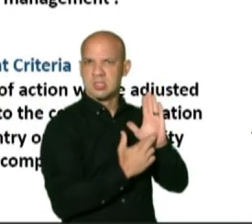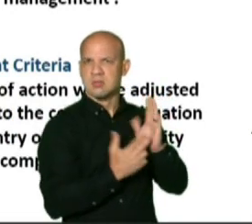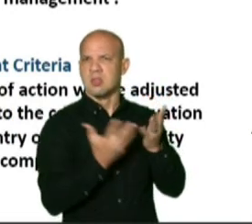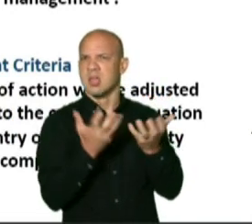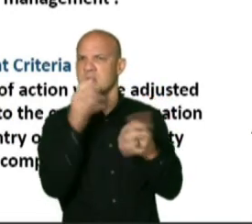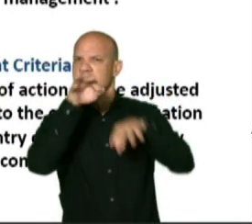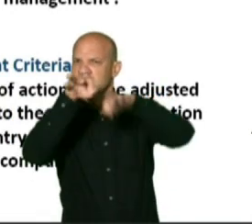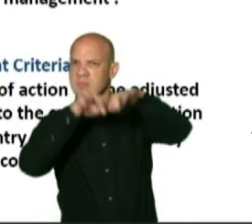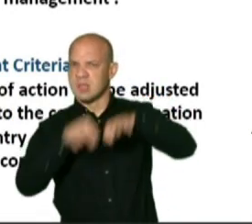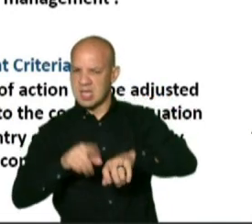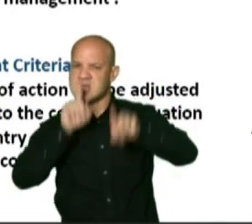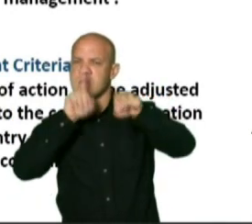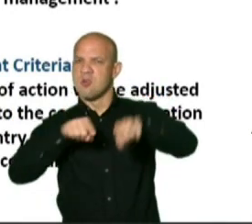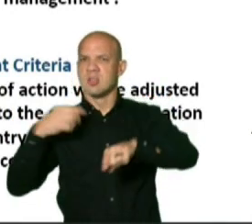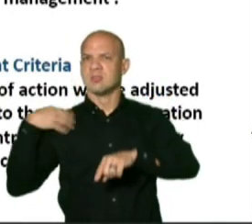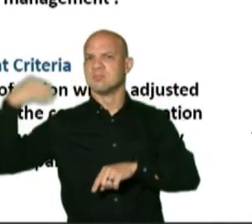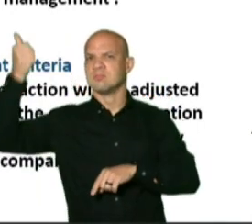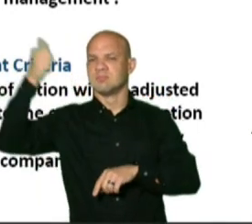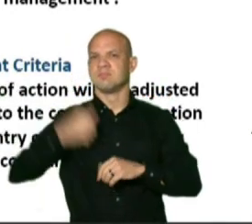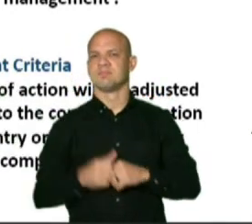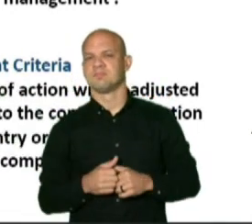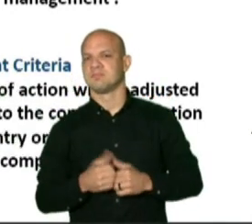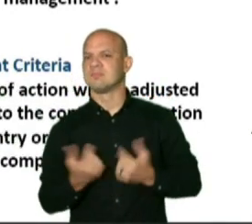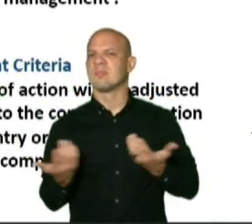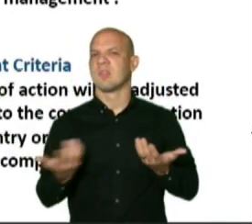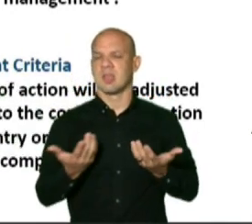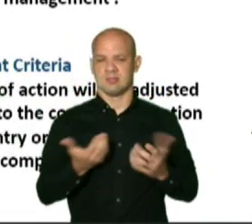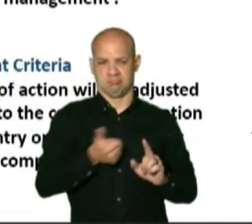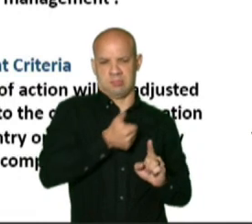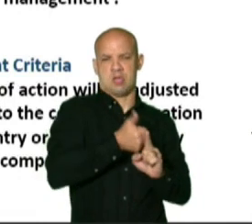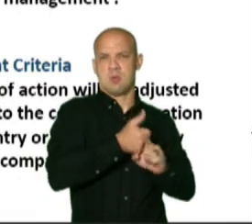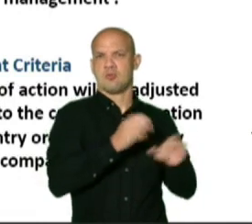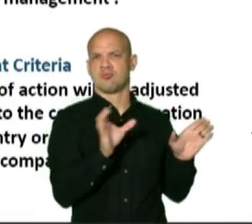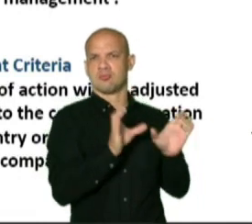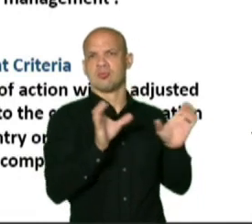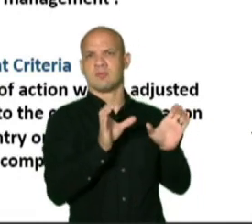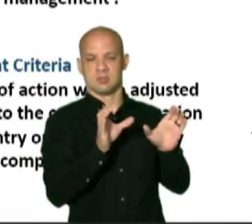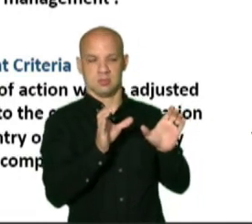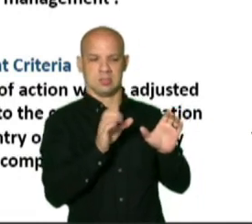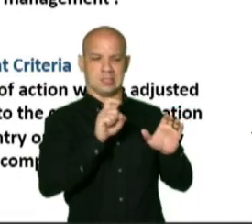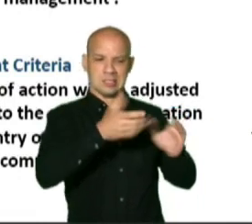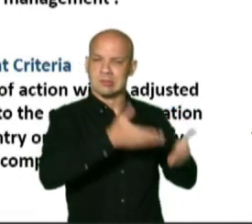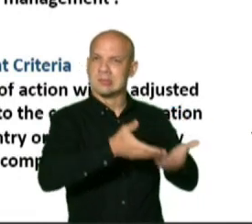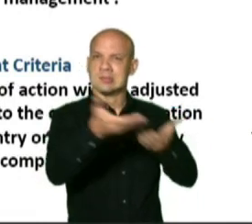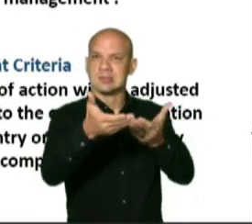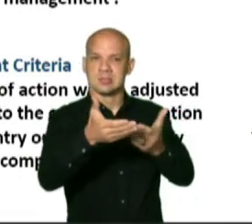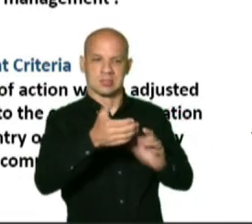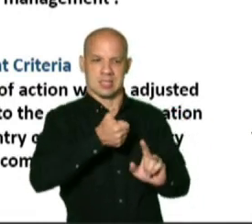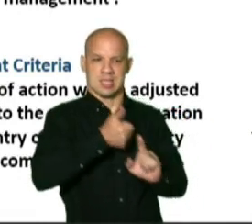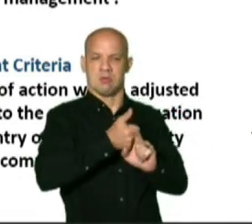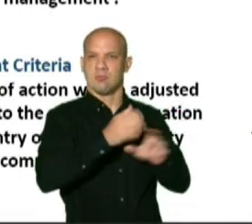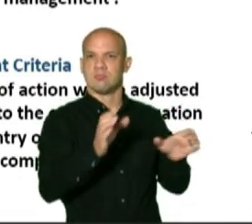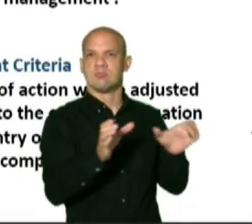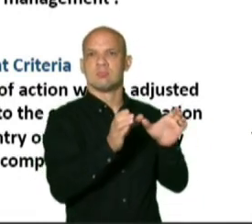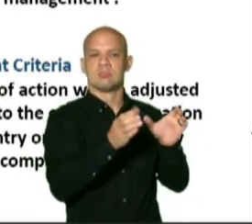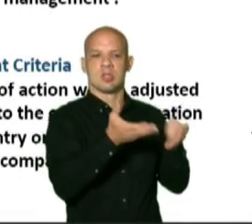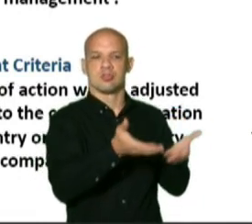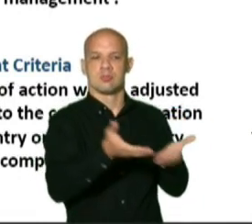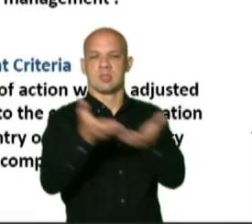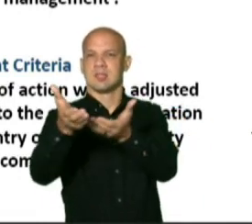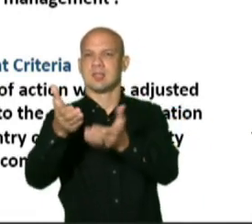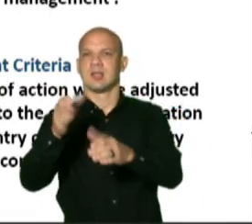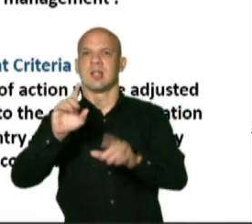primer requisito es el requisito de la autocertificación. Hay que someter la autocertificación al Departamento